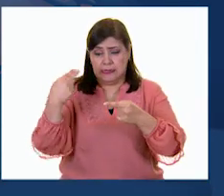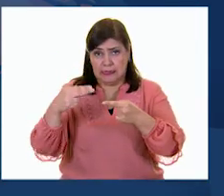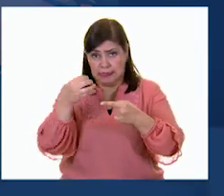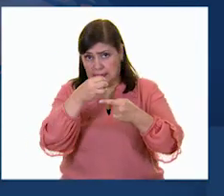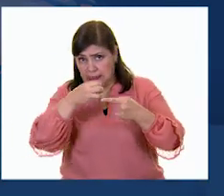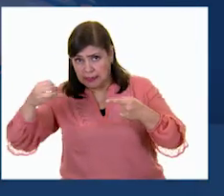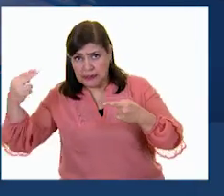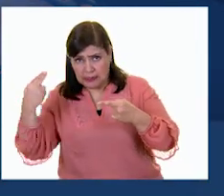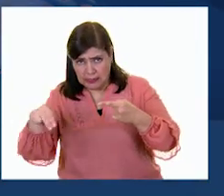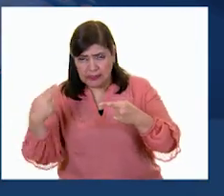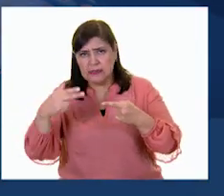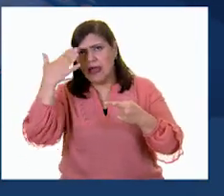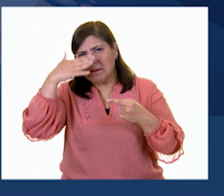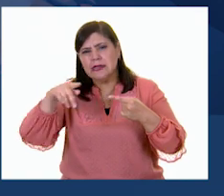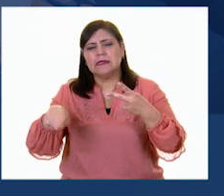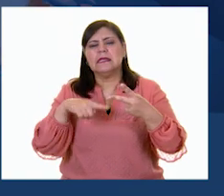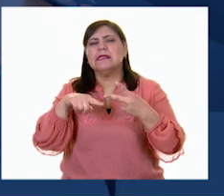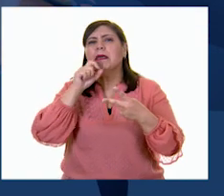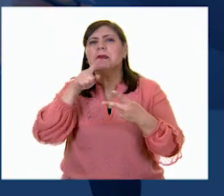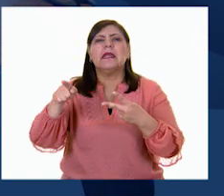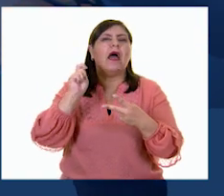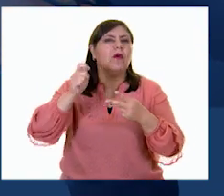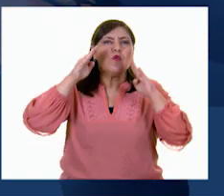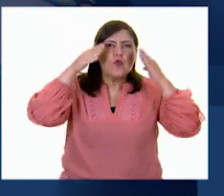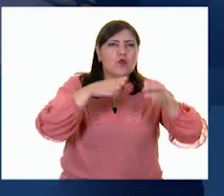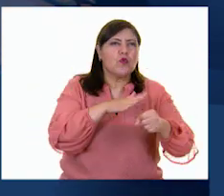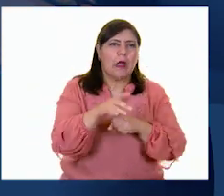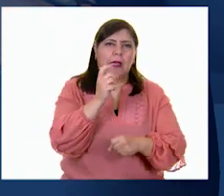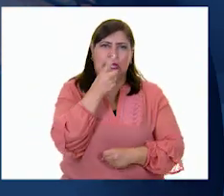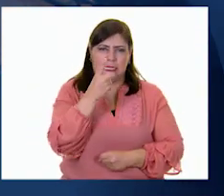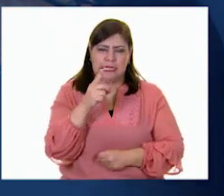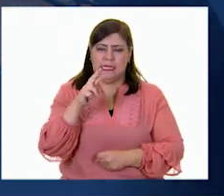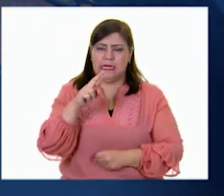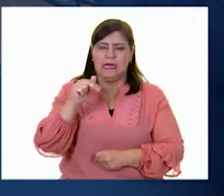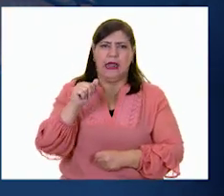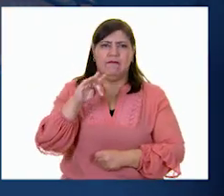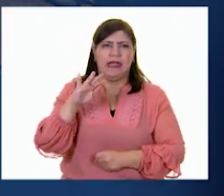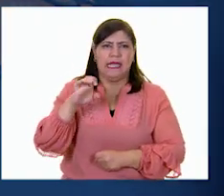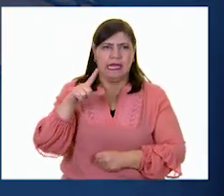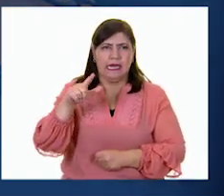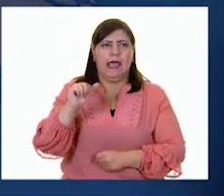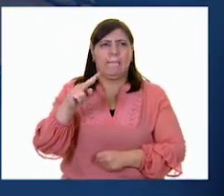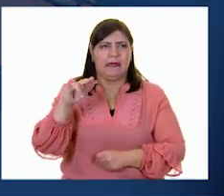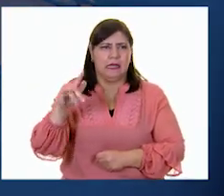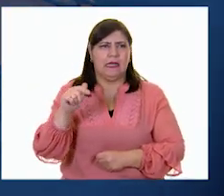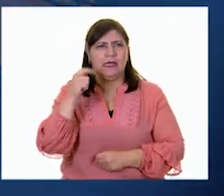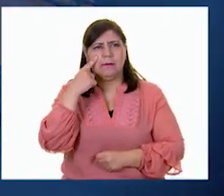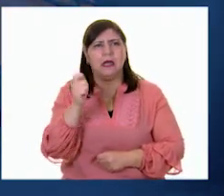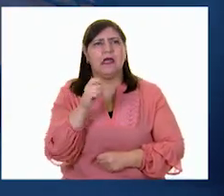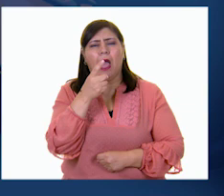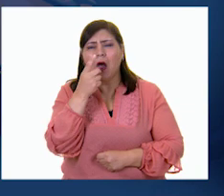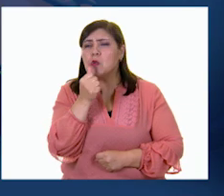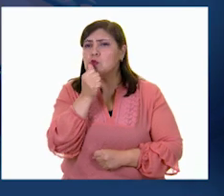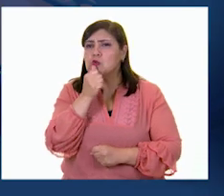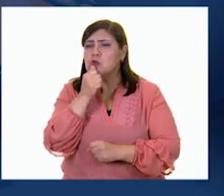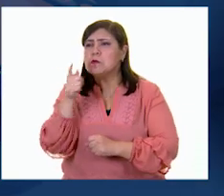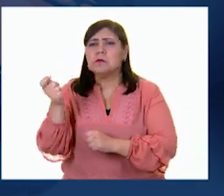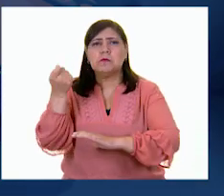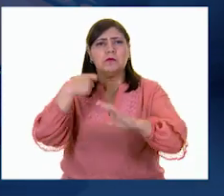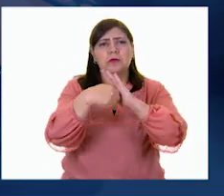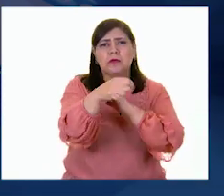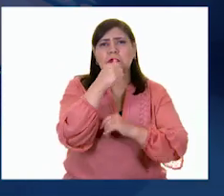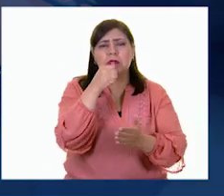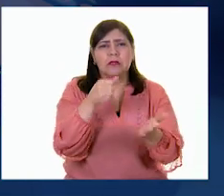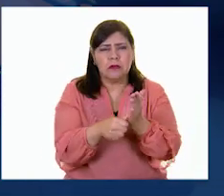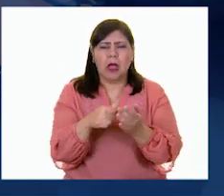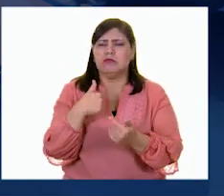saber a qué quiere dedicarse. Me dice Rafael Ávila, que está donde siempre y que no ha recibido carta de usted. Me ofrezco a